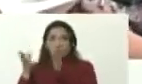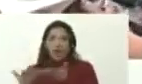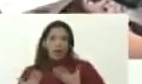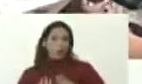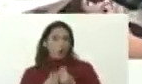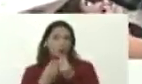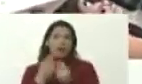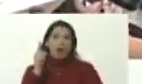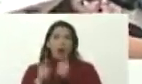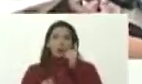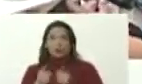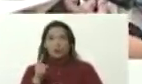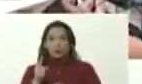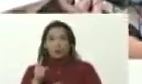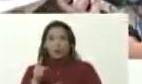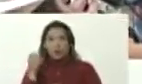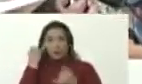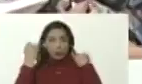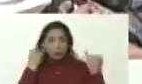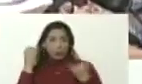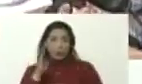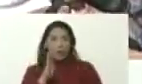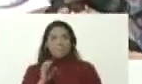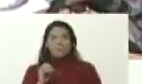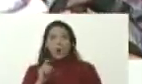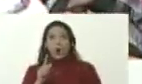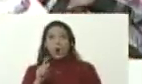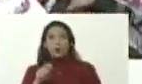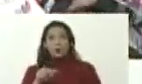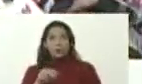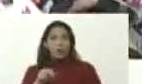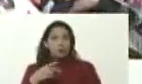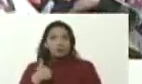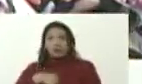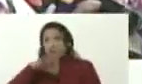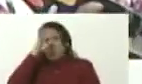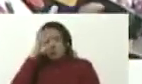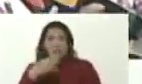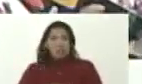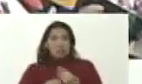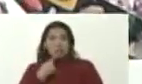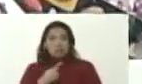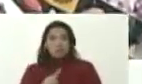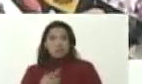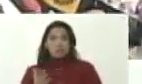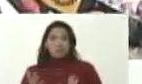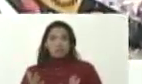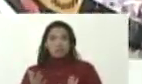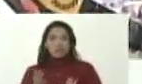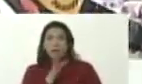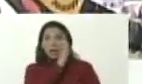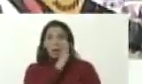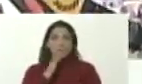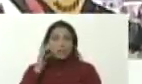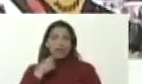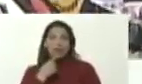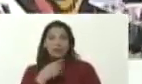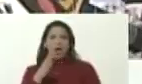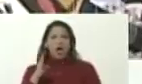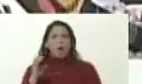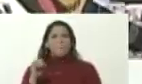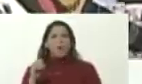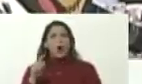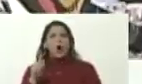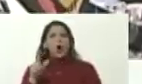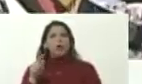algunos que aquí se hacían ilusiones con Bolton. Yo sé que van a ser los boltonianos, ¿no fue que dijo el señor Capriles en estos días? Los boltonianos, ¿qué van a hacer?